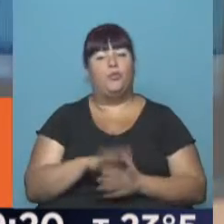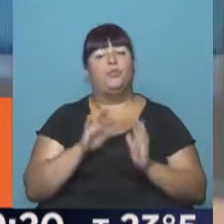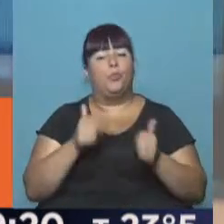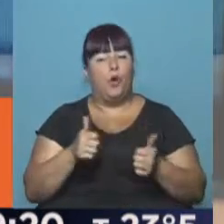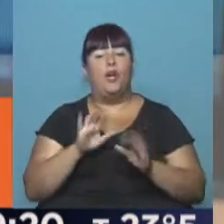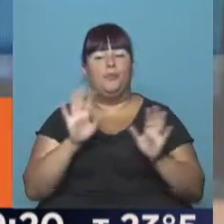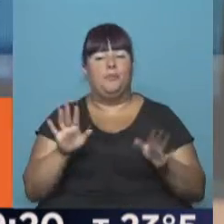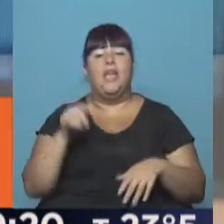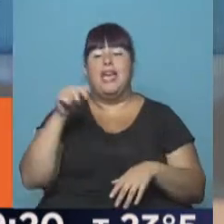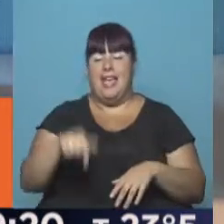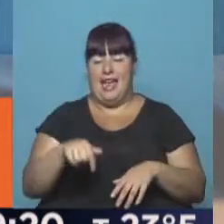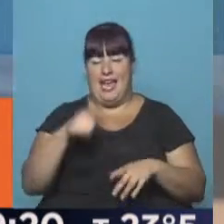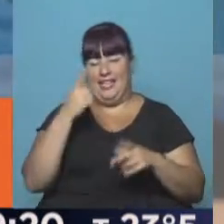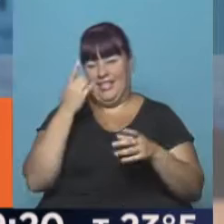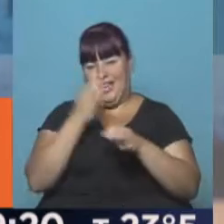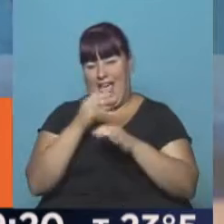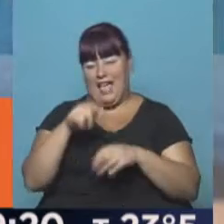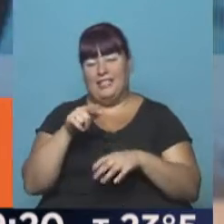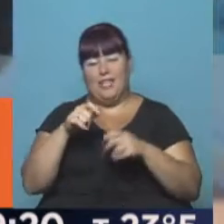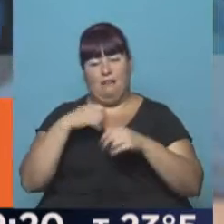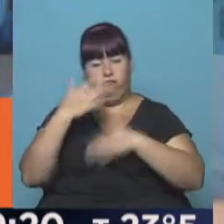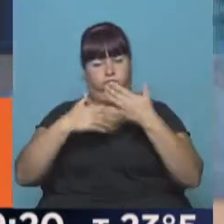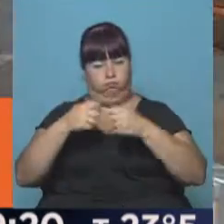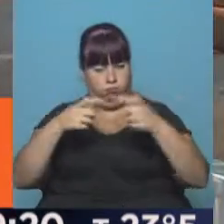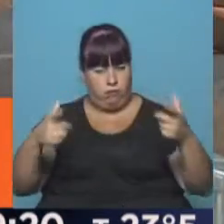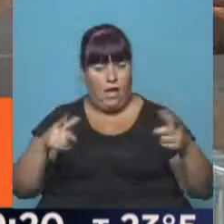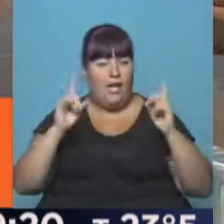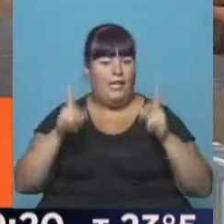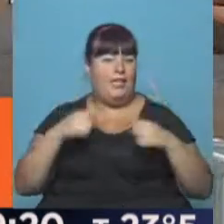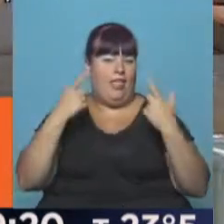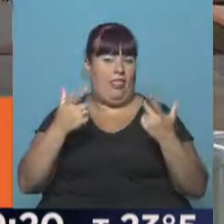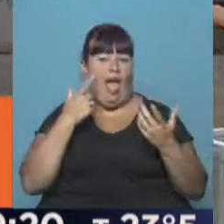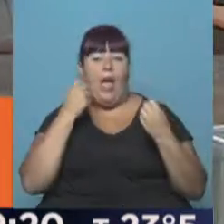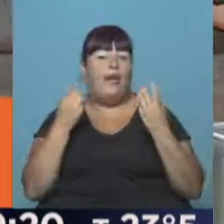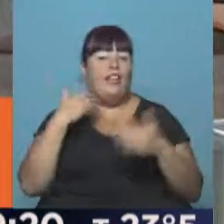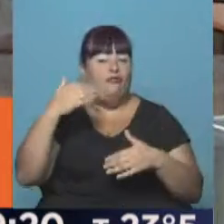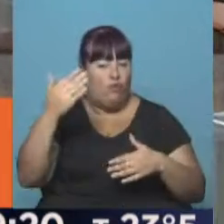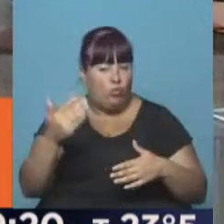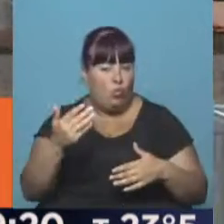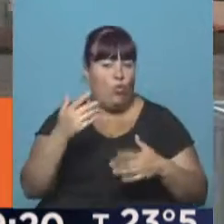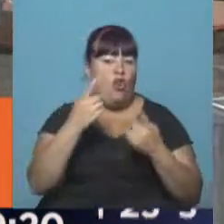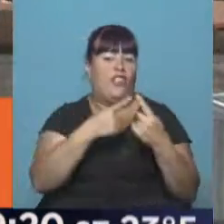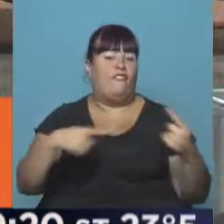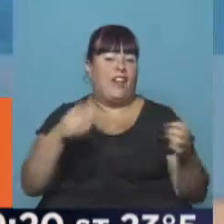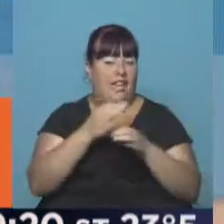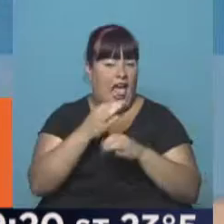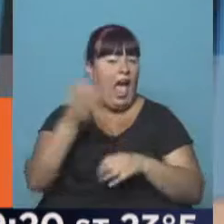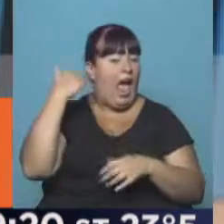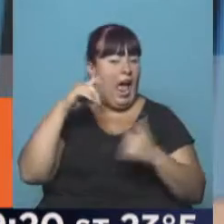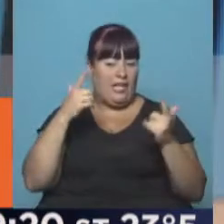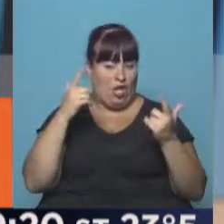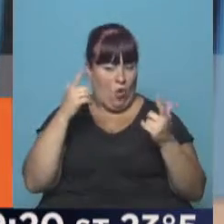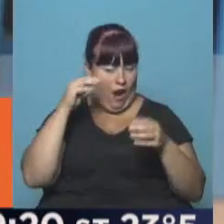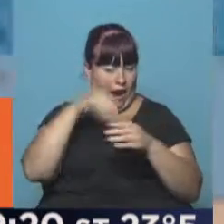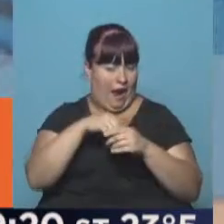a ver este es un rubro como decíamos que está creciendo y que está generando mucha expectativa en muchísimos rubros que antes no estaban